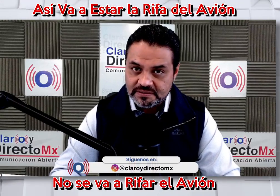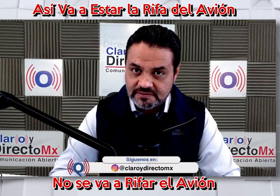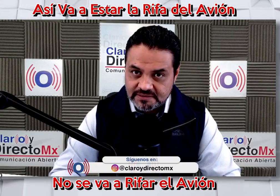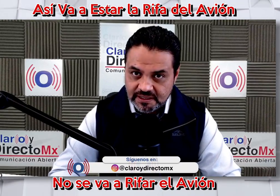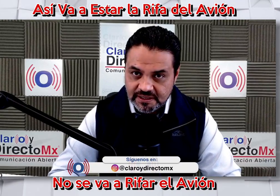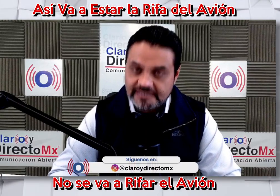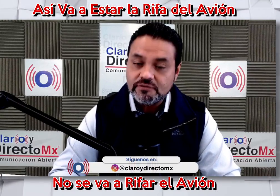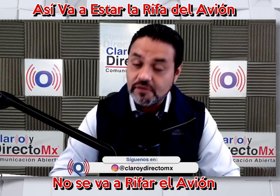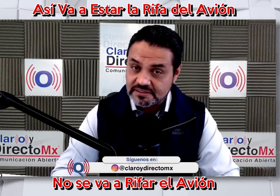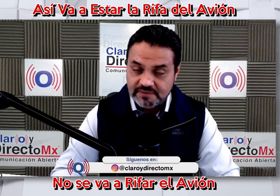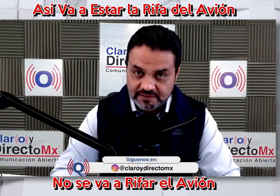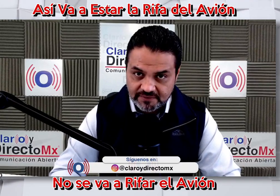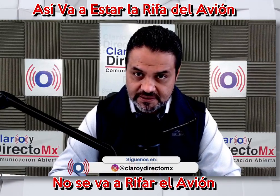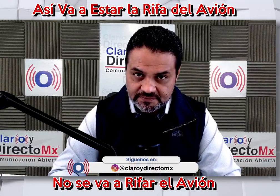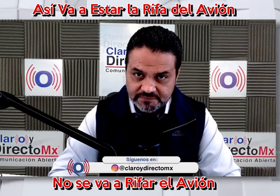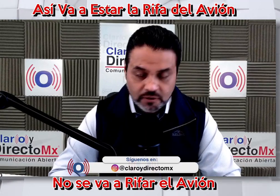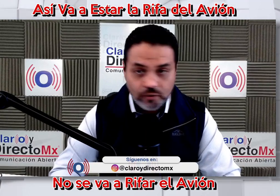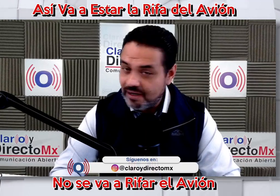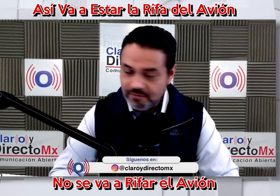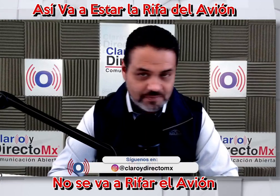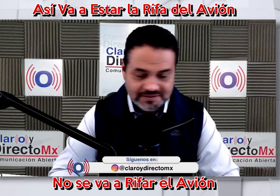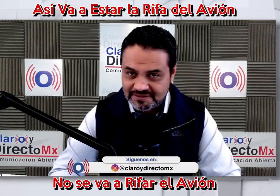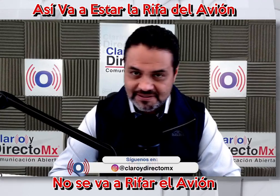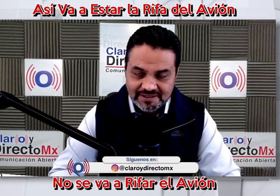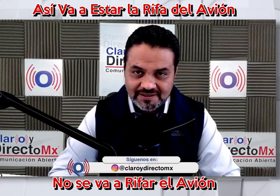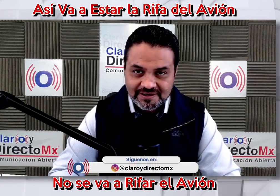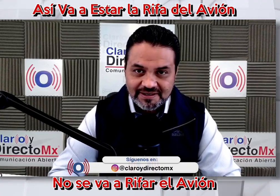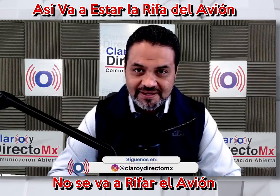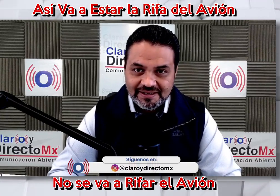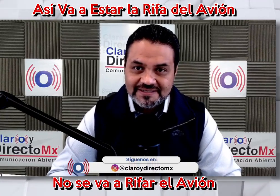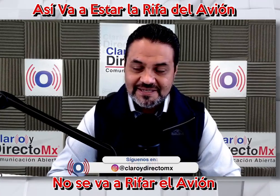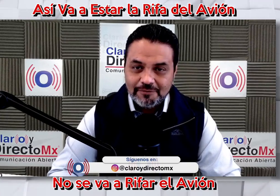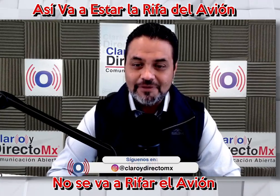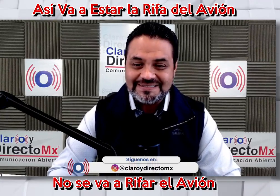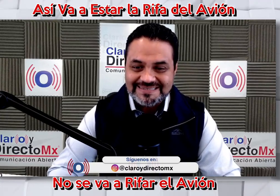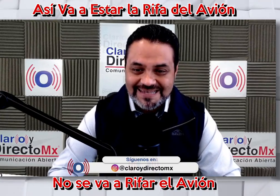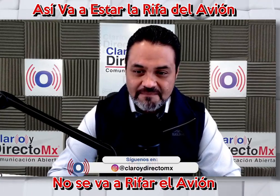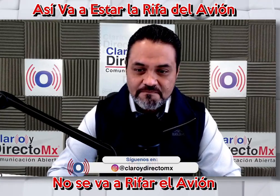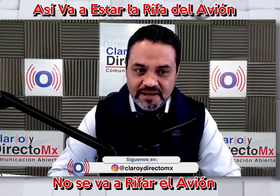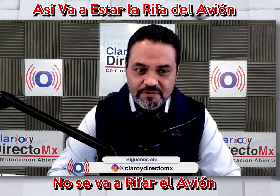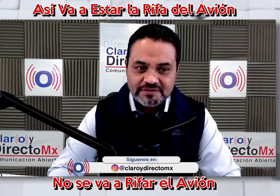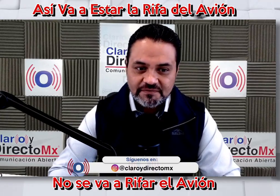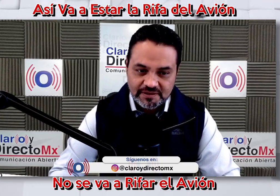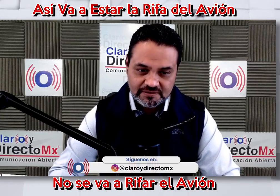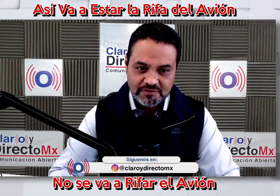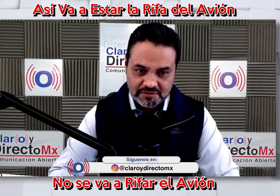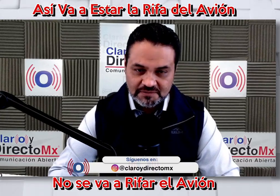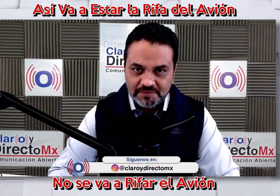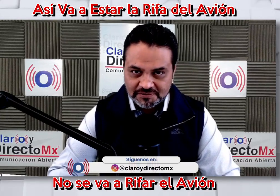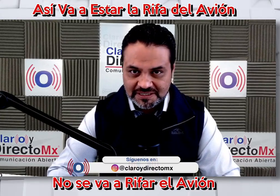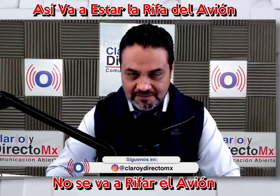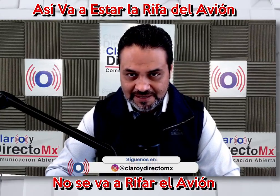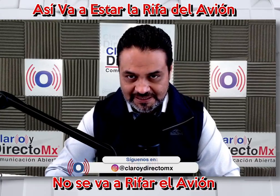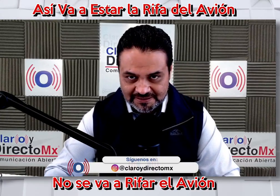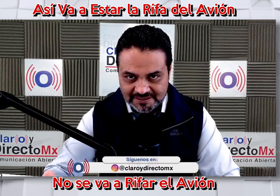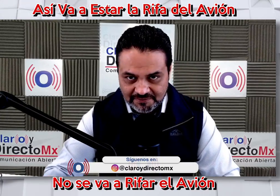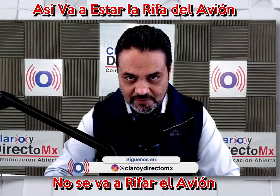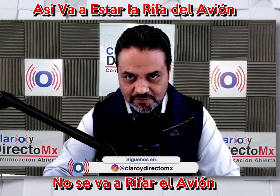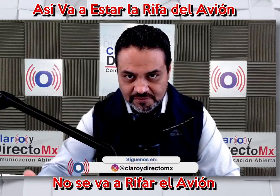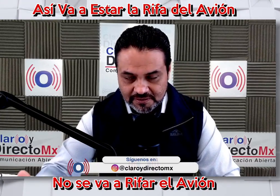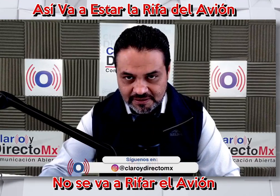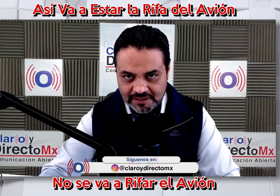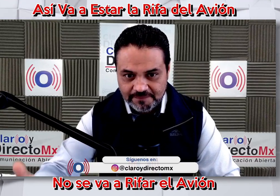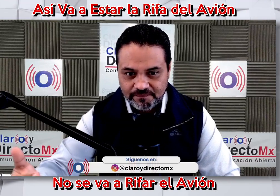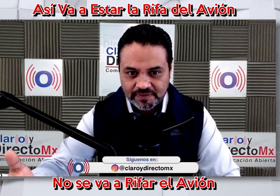avión presidencial. Eso es lo que se va a rifar. No el avión presidencial, sino 100 premios de 20 millones de pesos equivalentes al